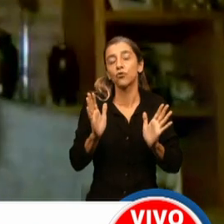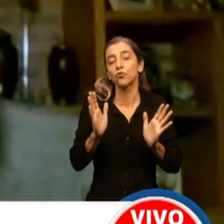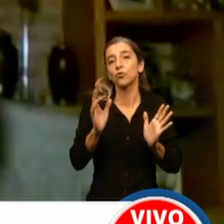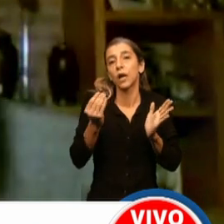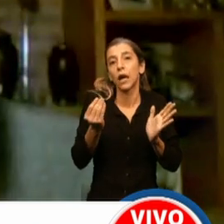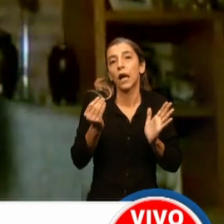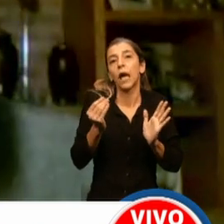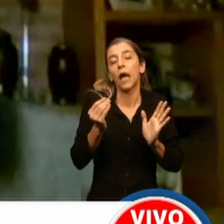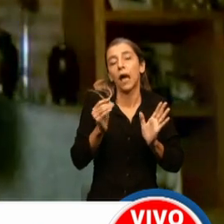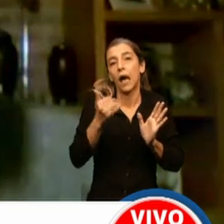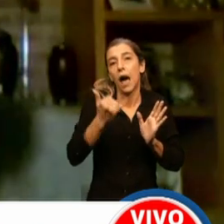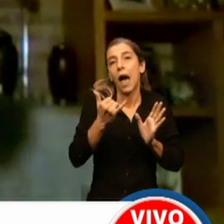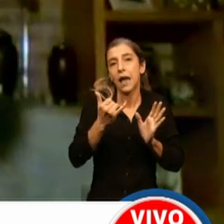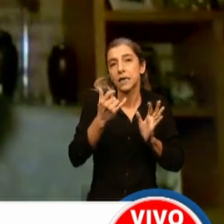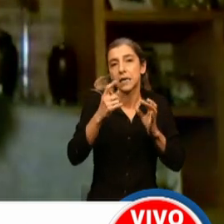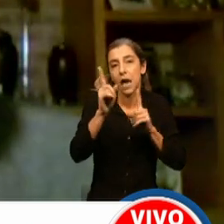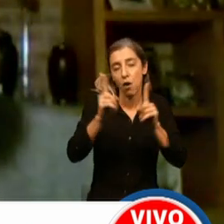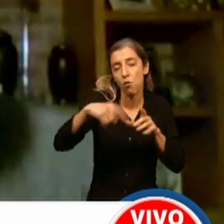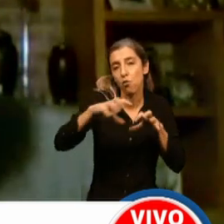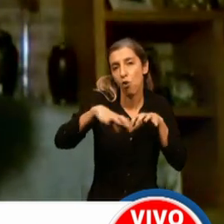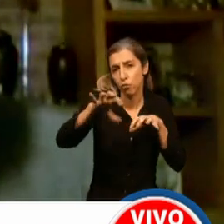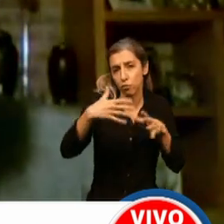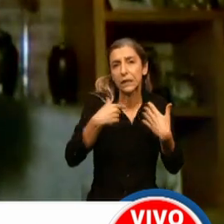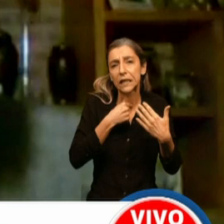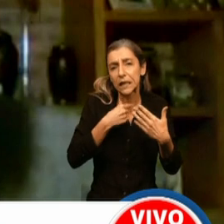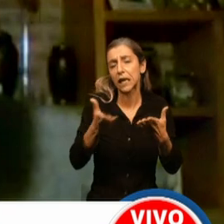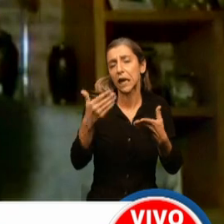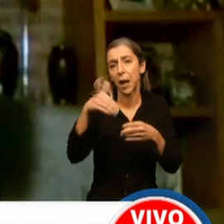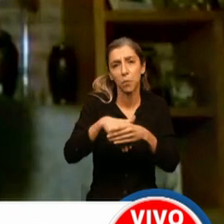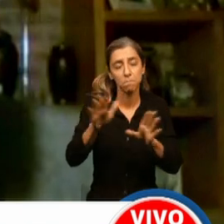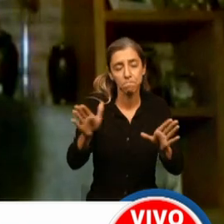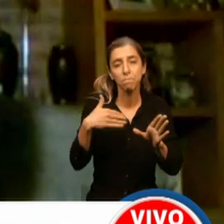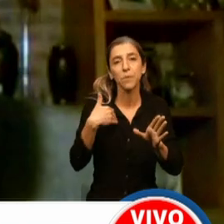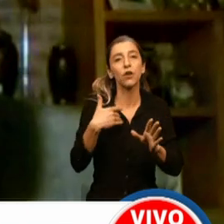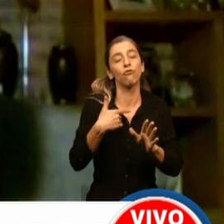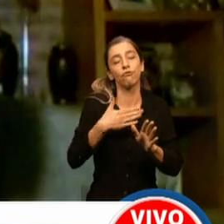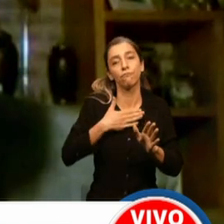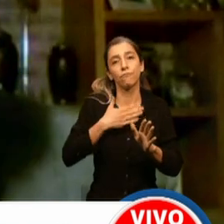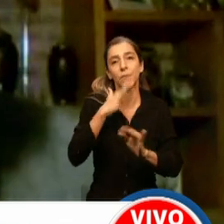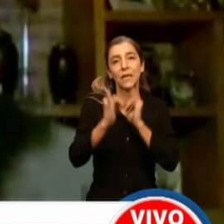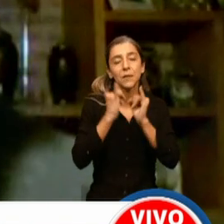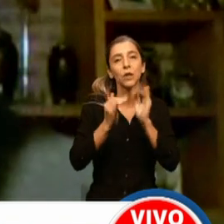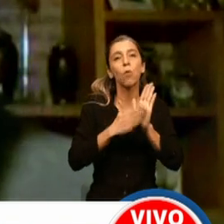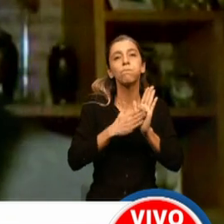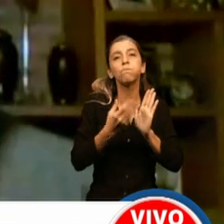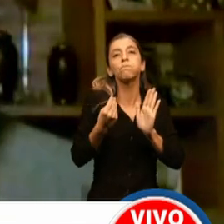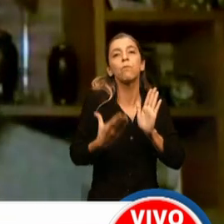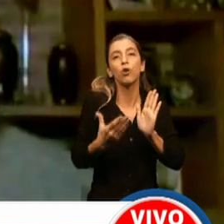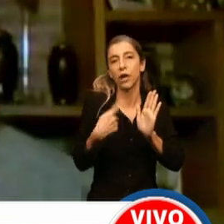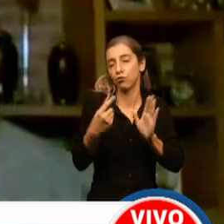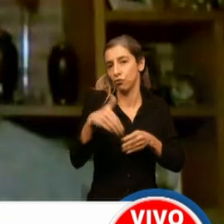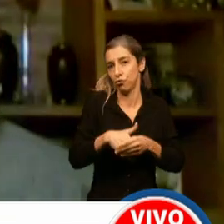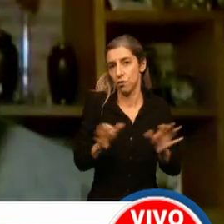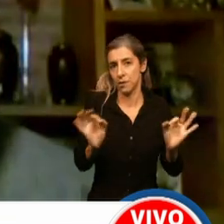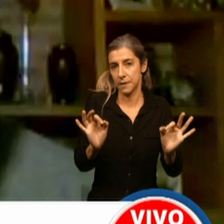promete ese blog que estoy haciendo simplemente referencia a los argumentos por los cuales nos vamos a abstener